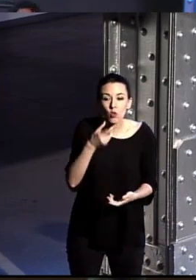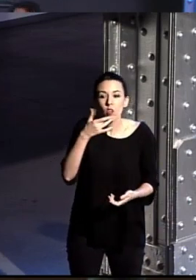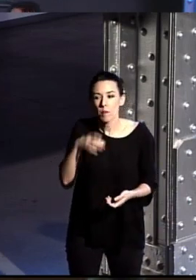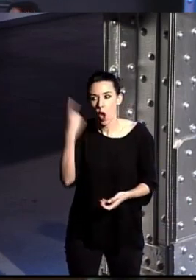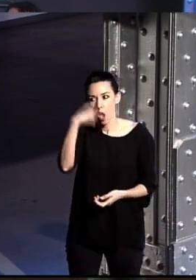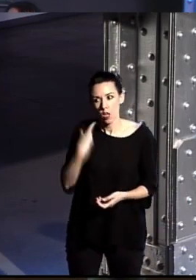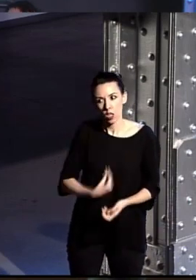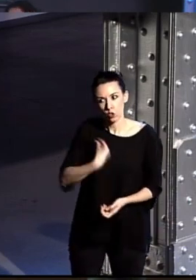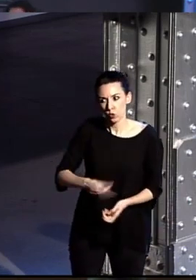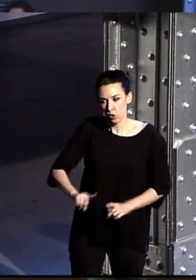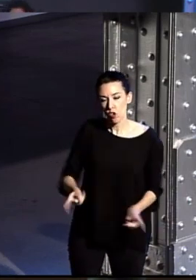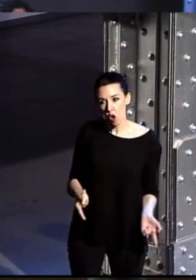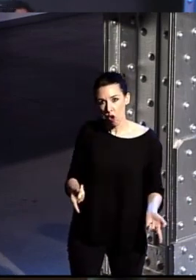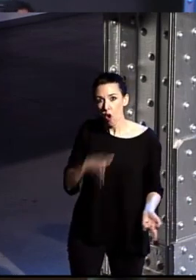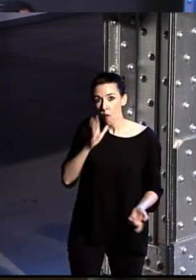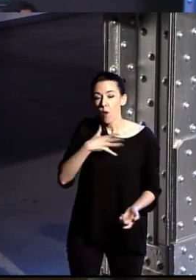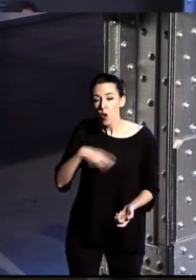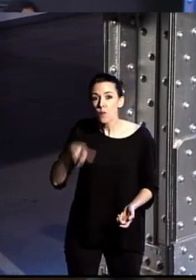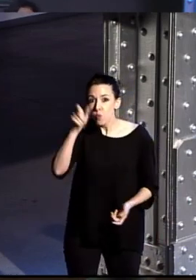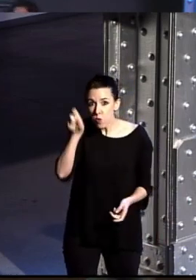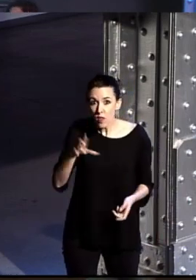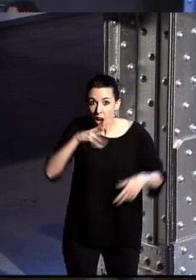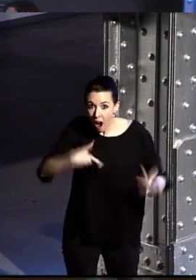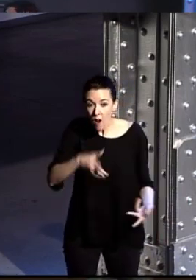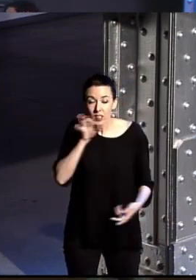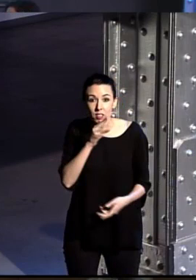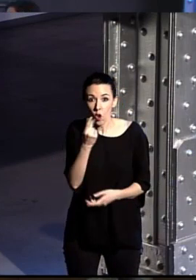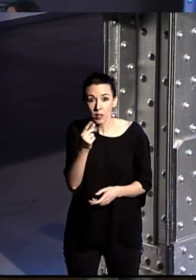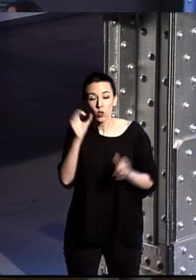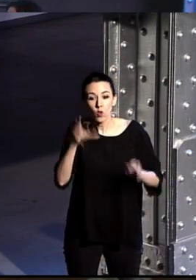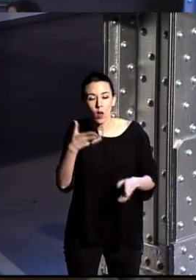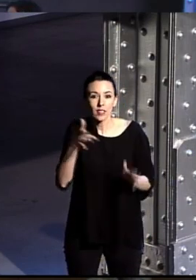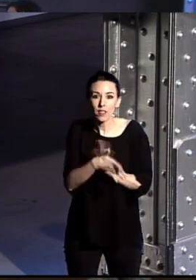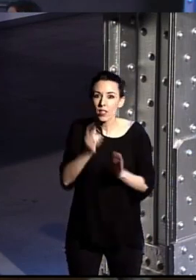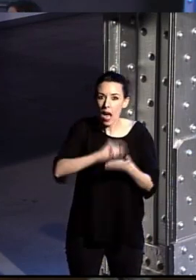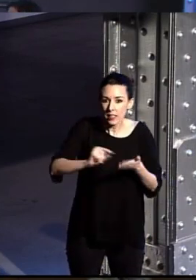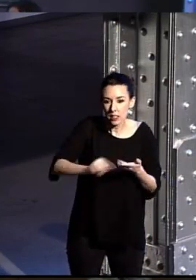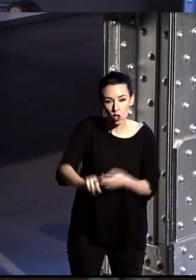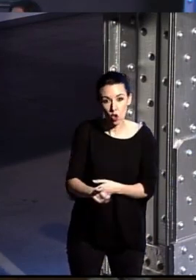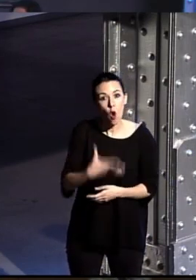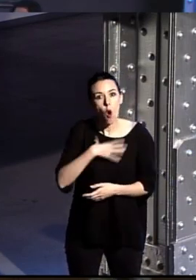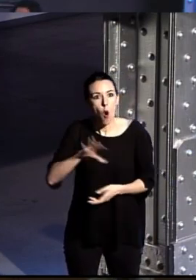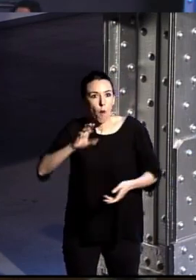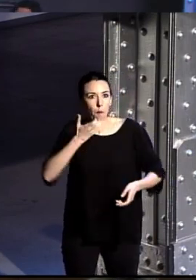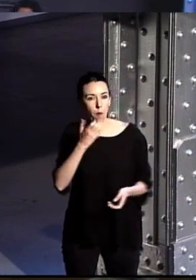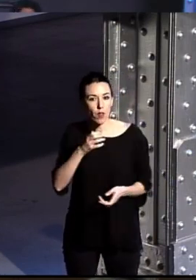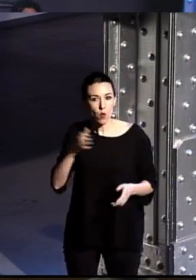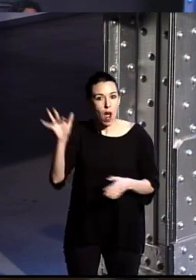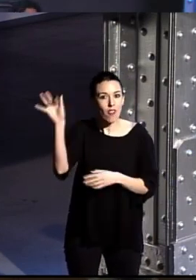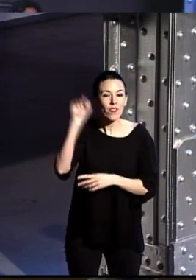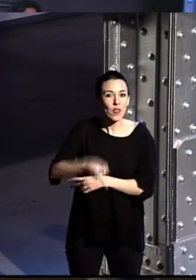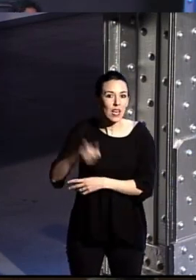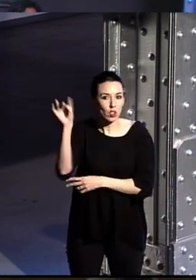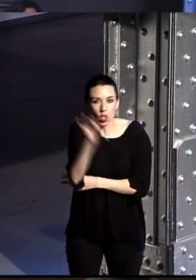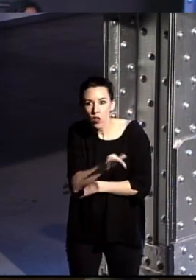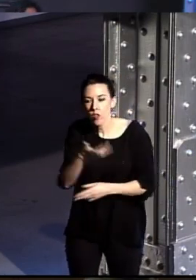pongas cara de susto, Fernando, porque claro, a lo mejor el Julio o la Julia Verne del siglo XXI resulta que no es un escritor, y lo mismo es un George Lucas o